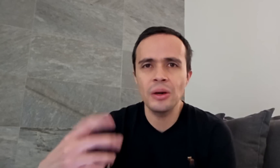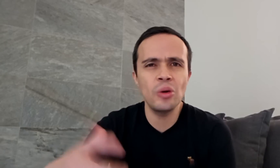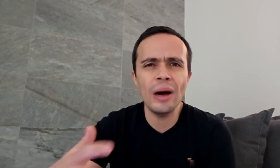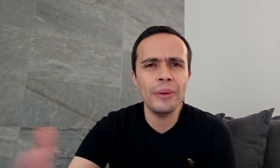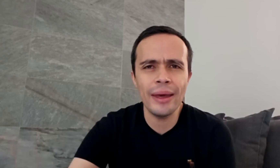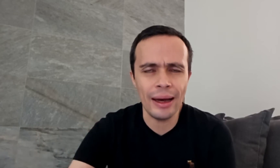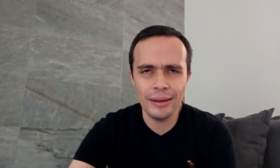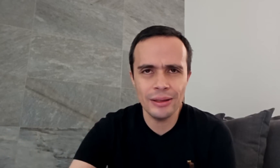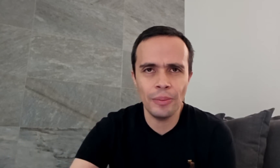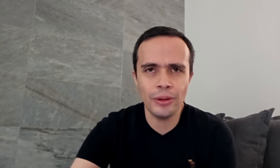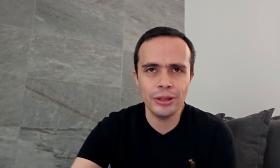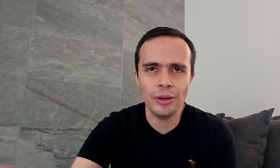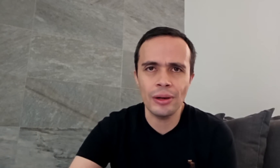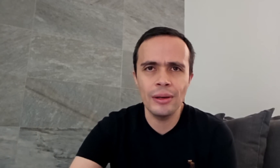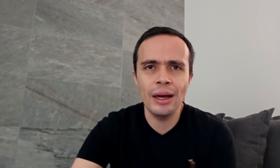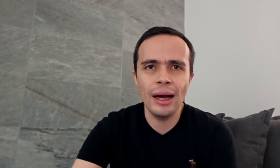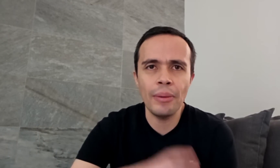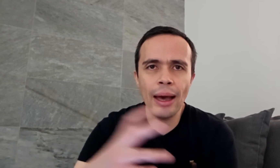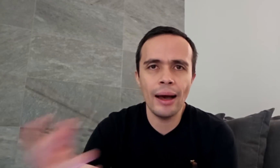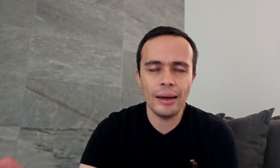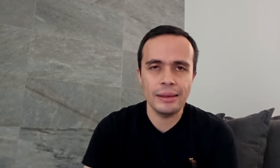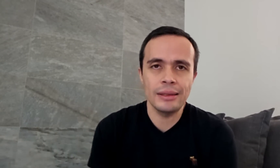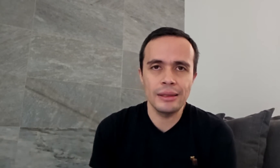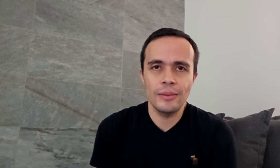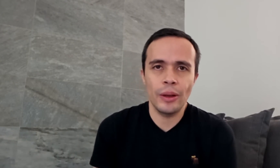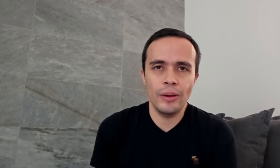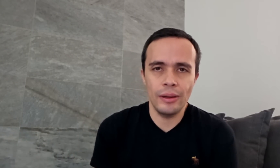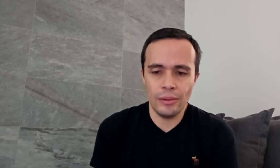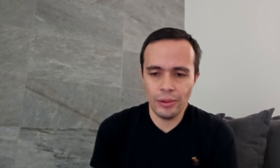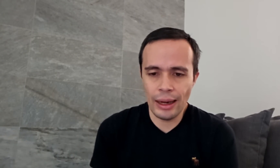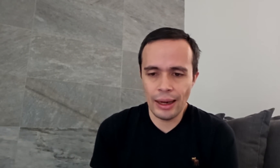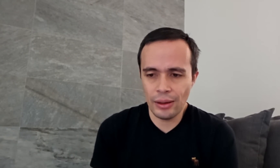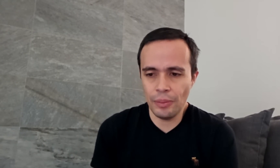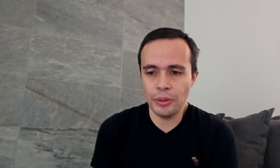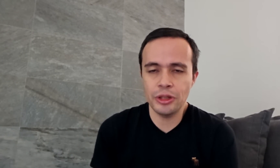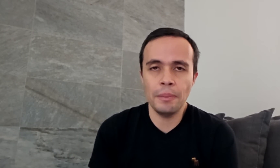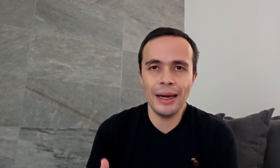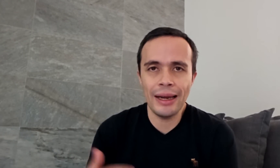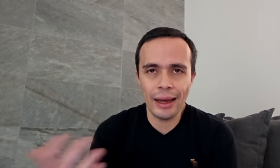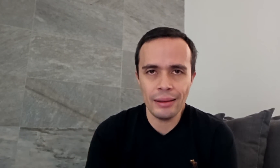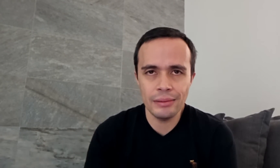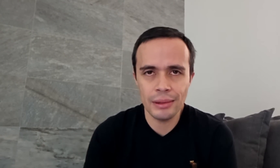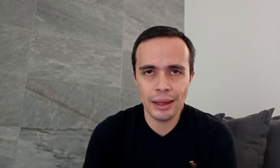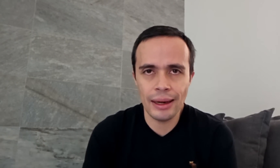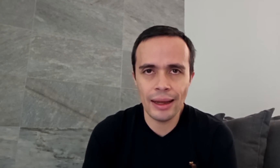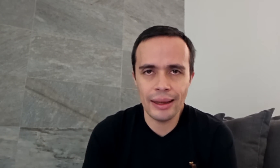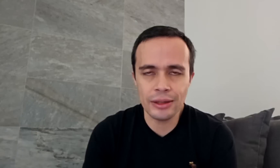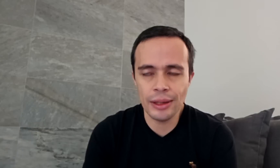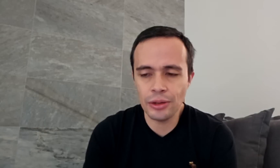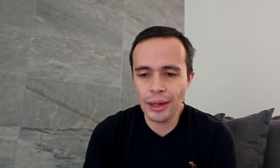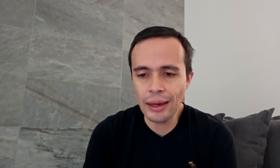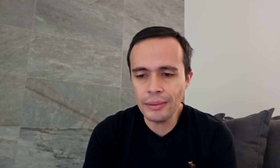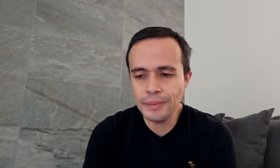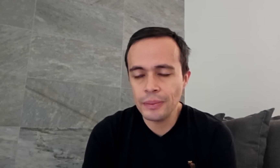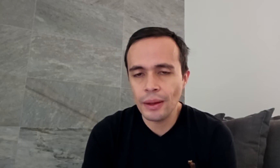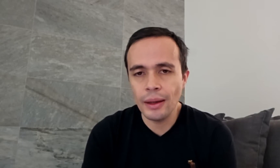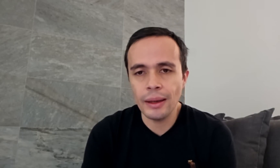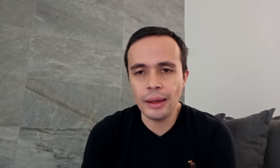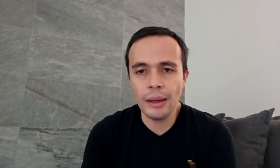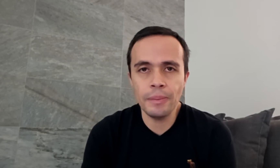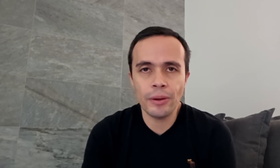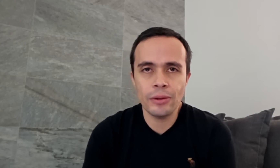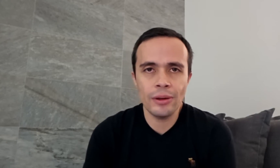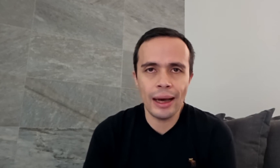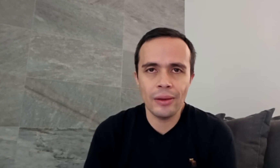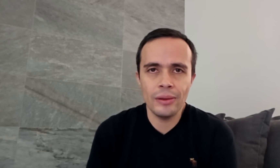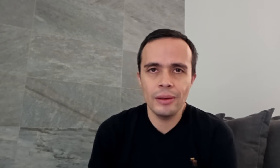PRI. No había oposición. Había una oposición palera, que era la de Acción Nacional,